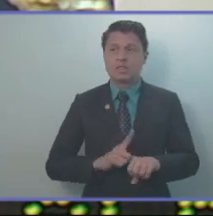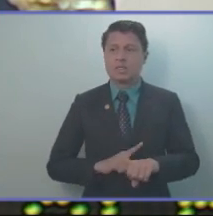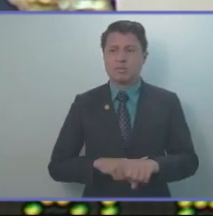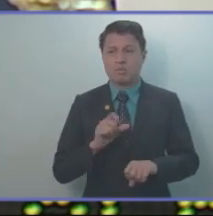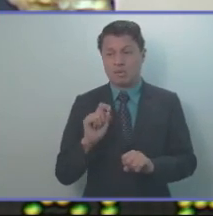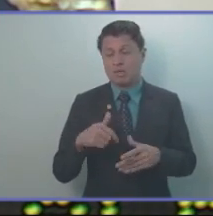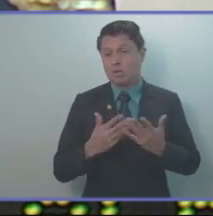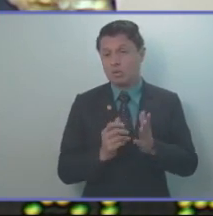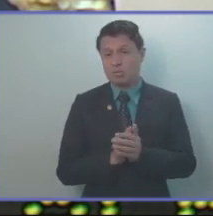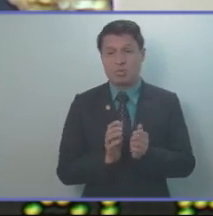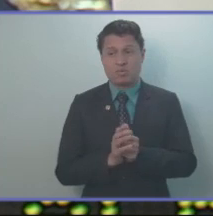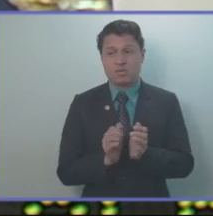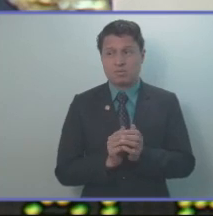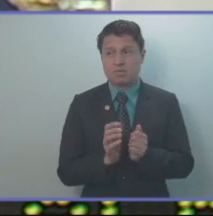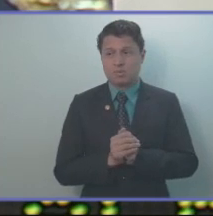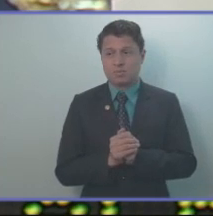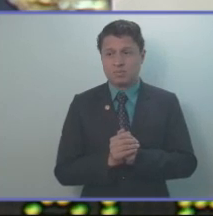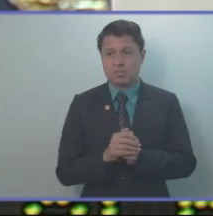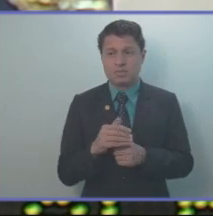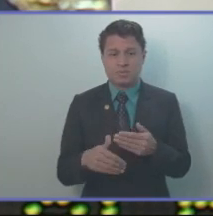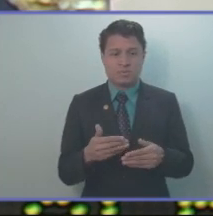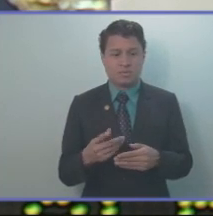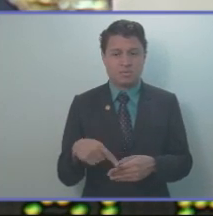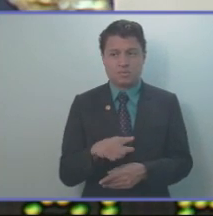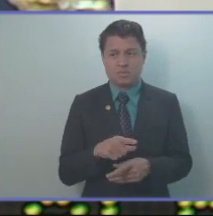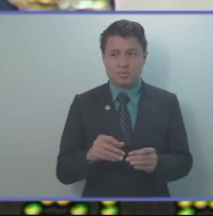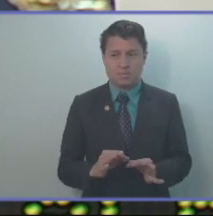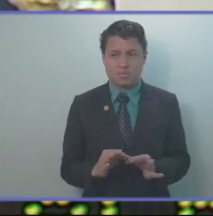evitar estas sorpresas y manipulaciones en la